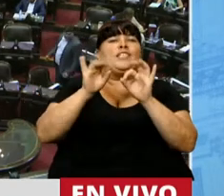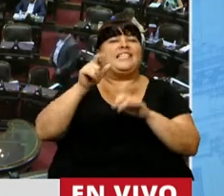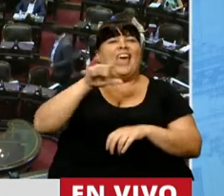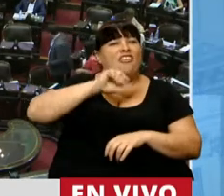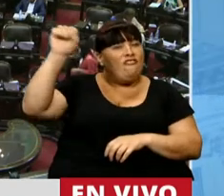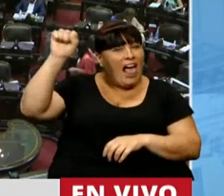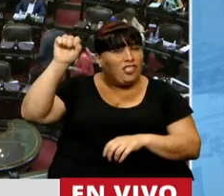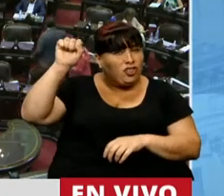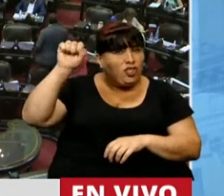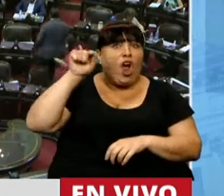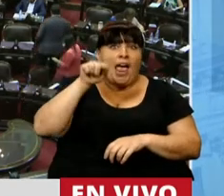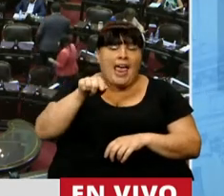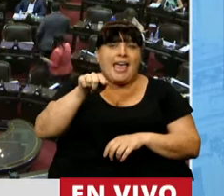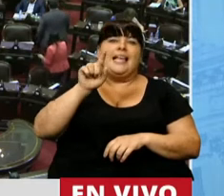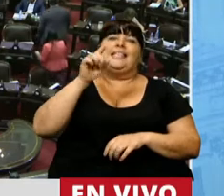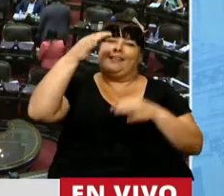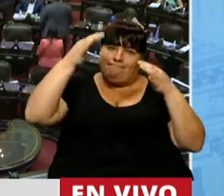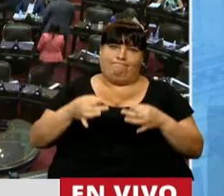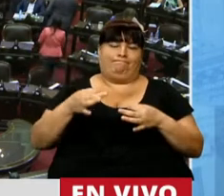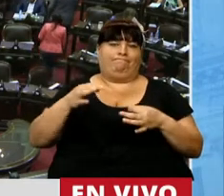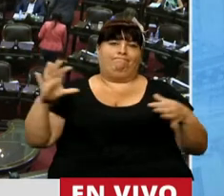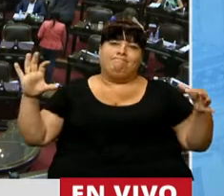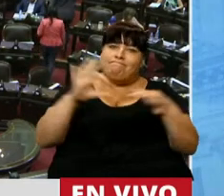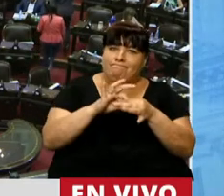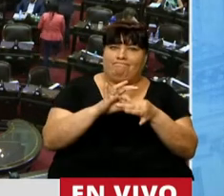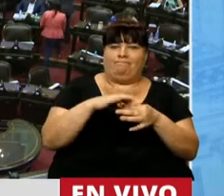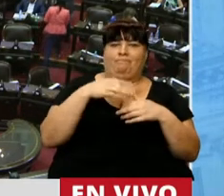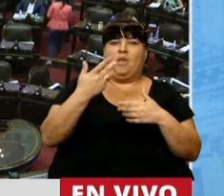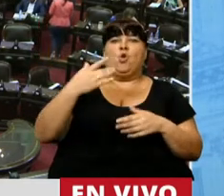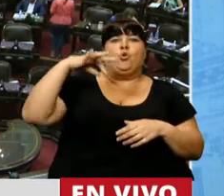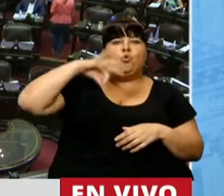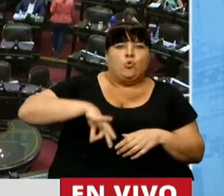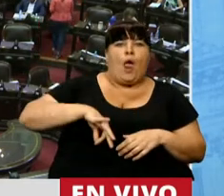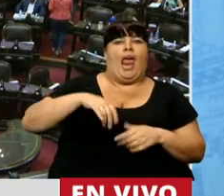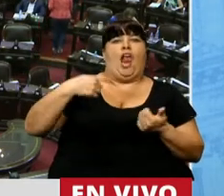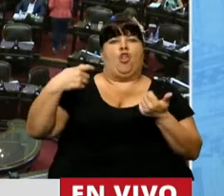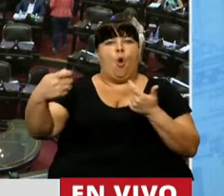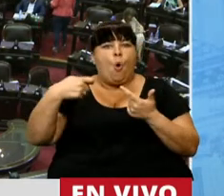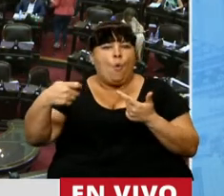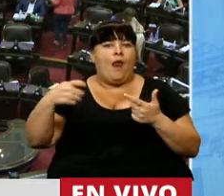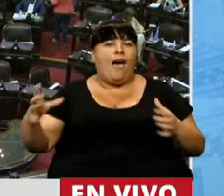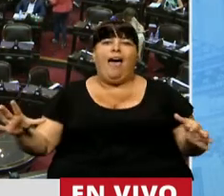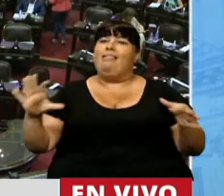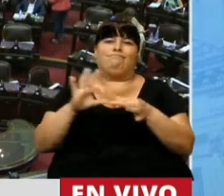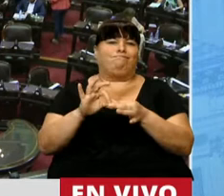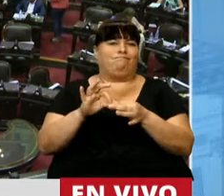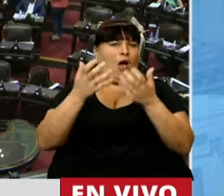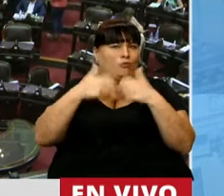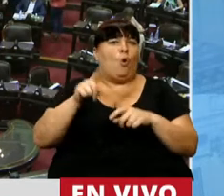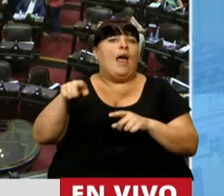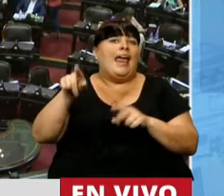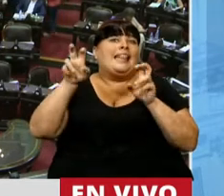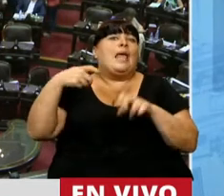inflación es aquel que verdaderamente pone a los salarios, a los haberes, en este caso a